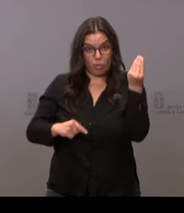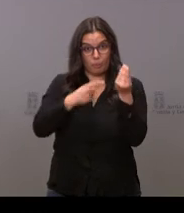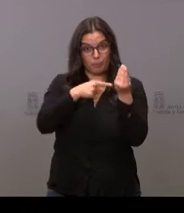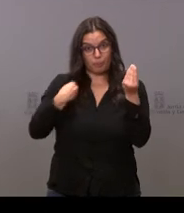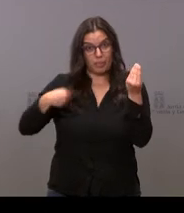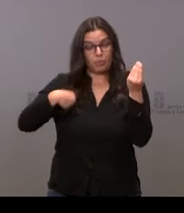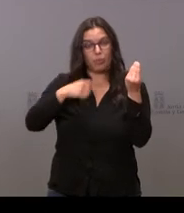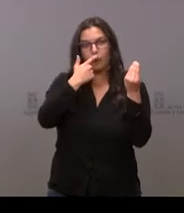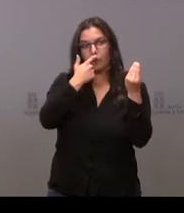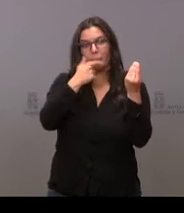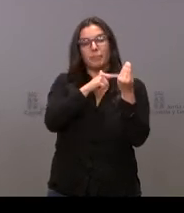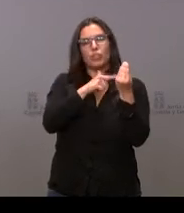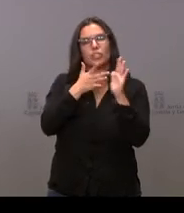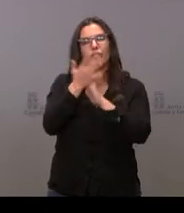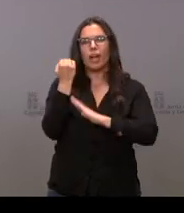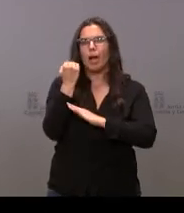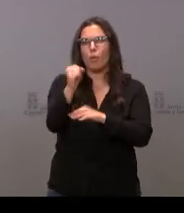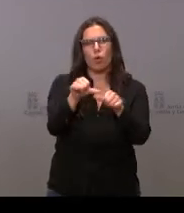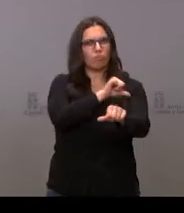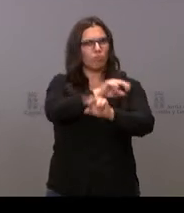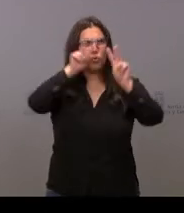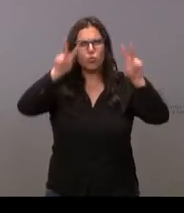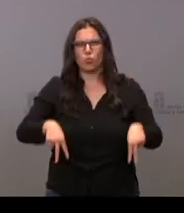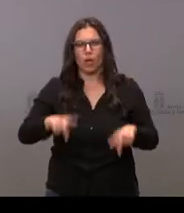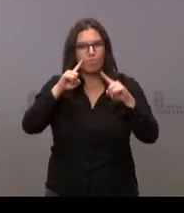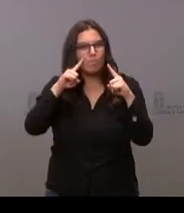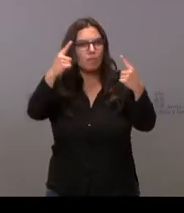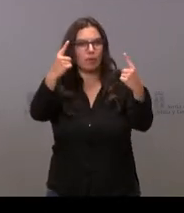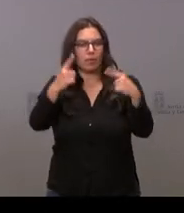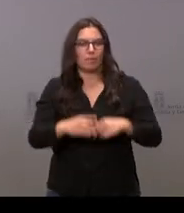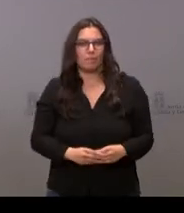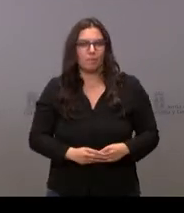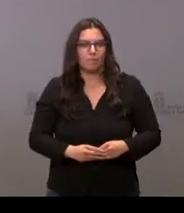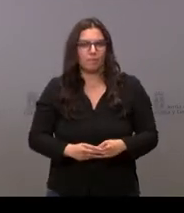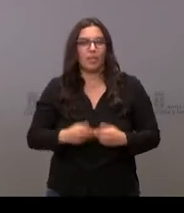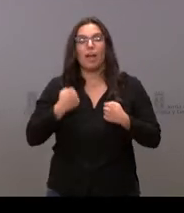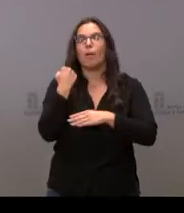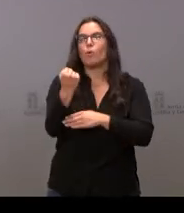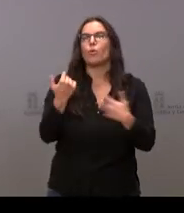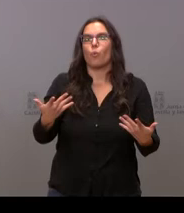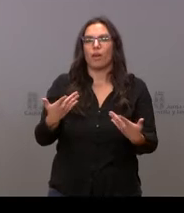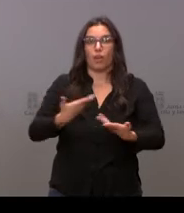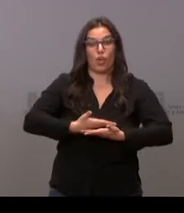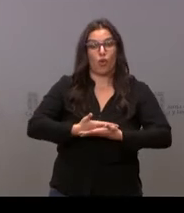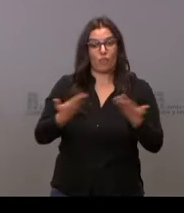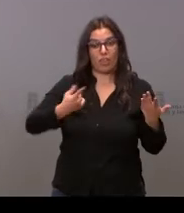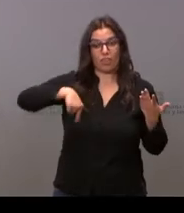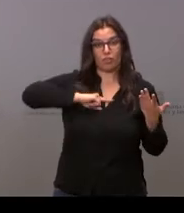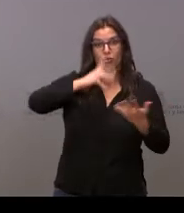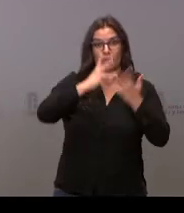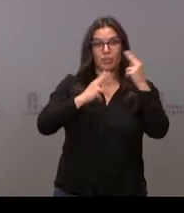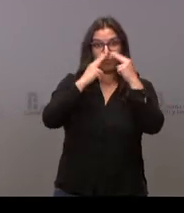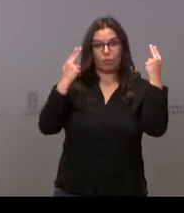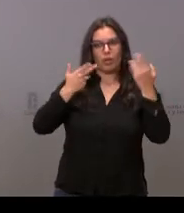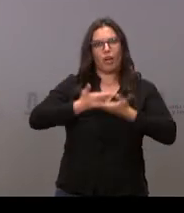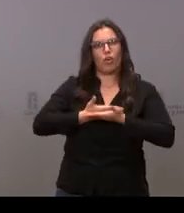un respaldo sin precedentes la confianza que tenemos las instituciones públicas salmantinas